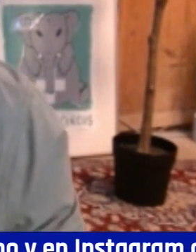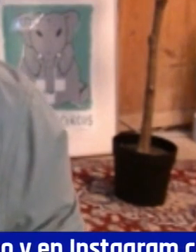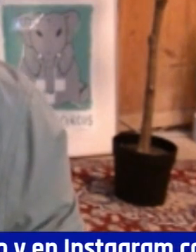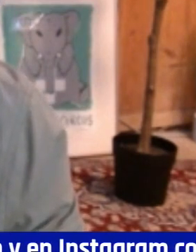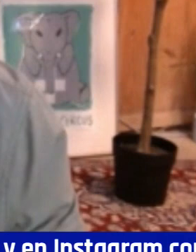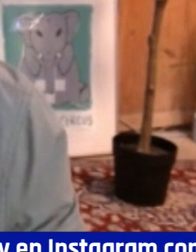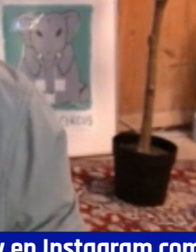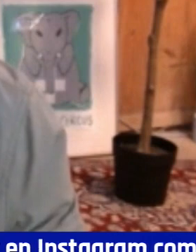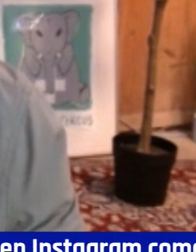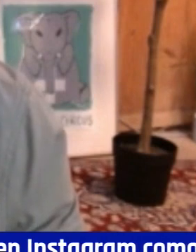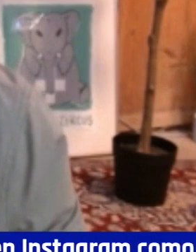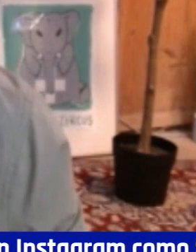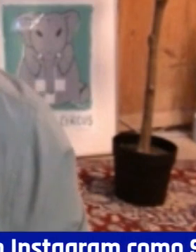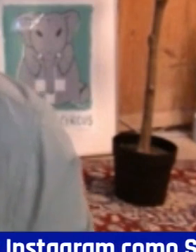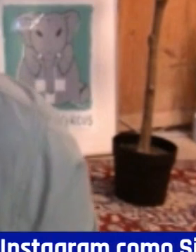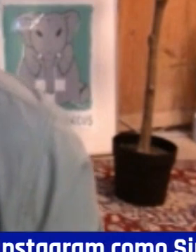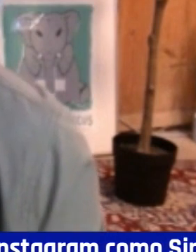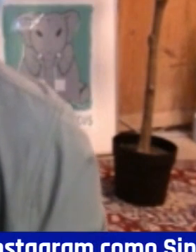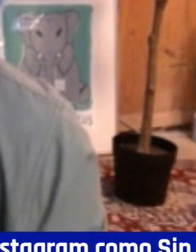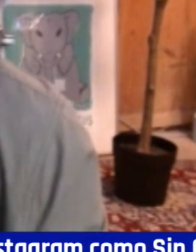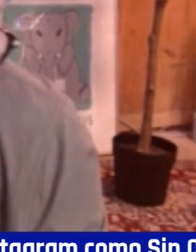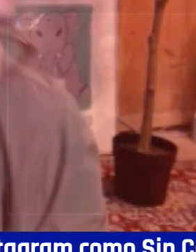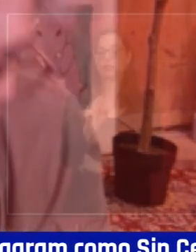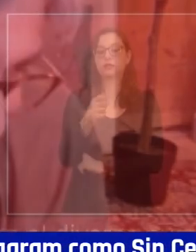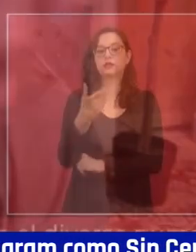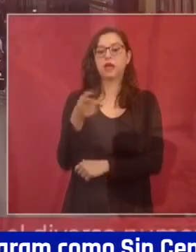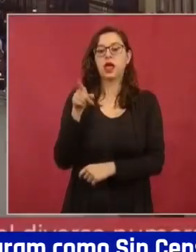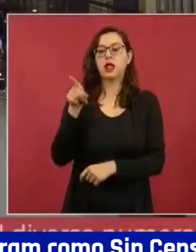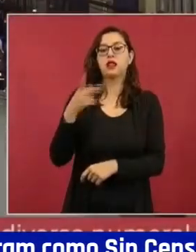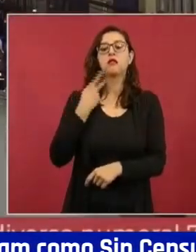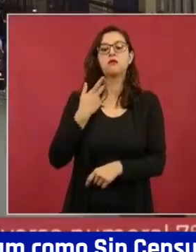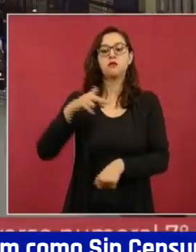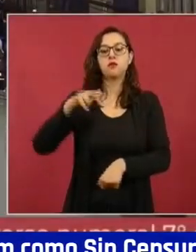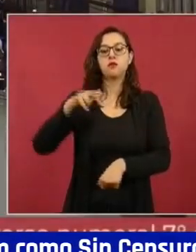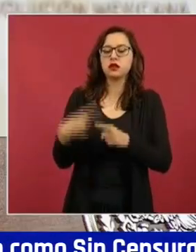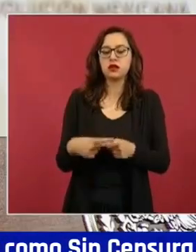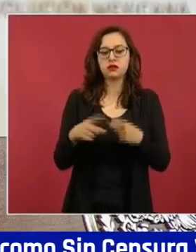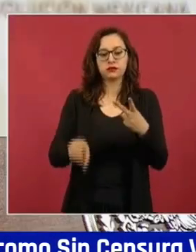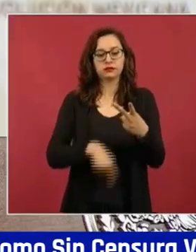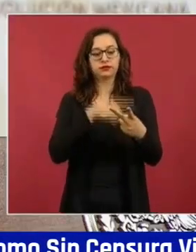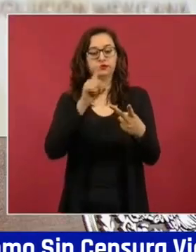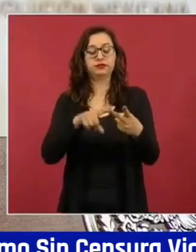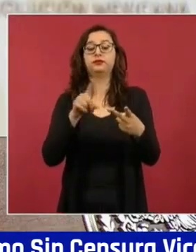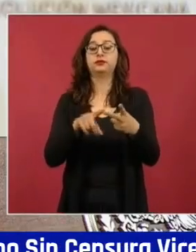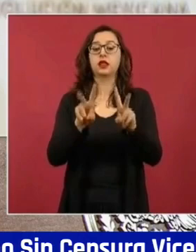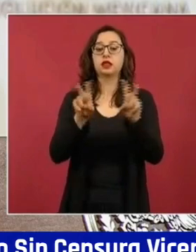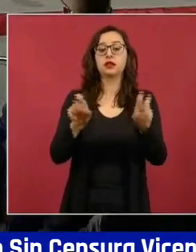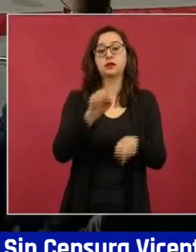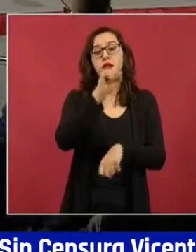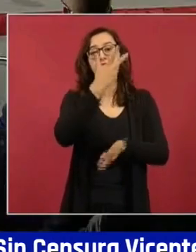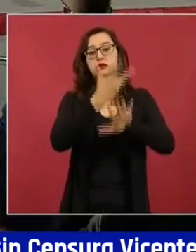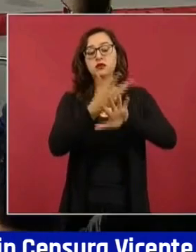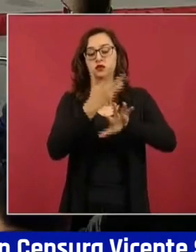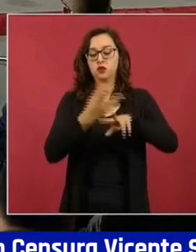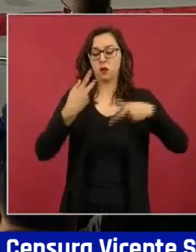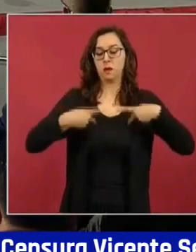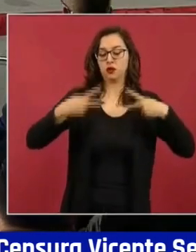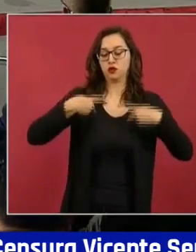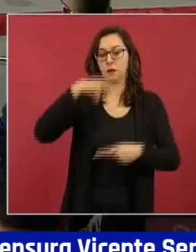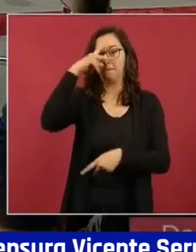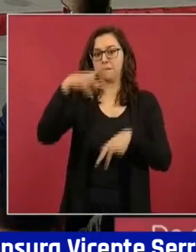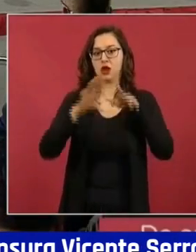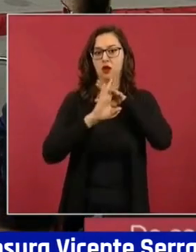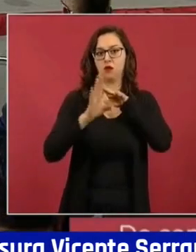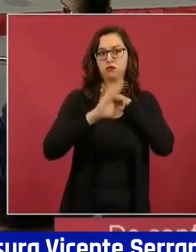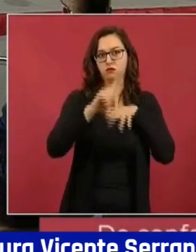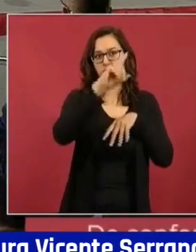presidente López Obrador aseguró que el INE está actuando de manera antidemocrática y hasta violando la Constitución ante la forma en la que